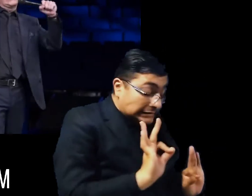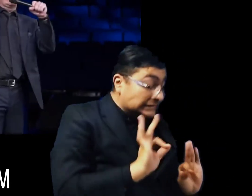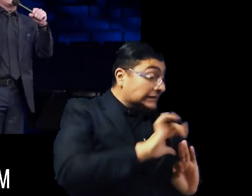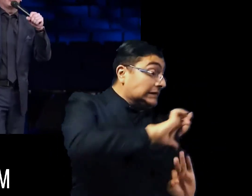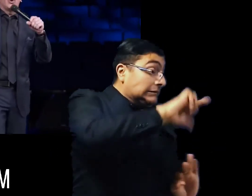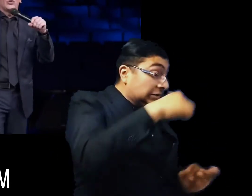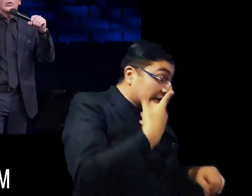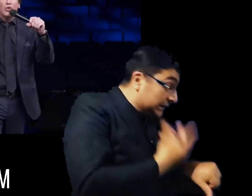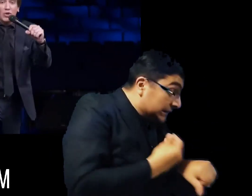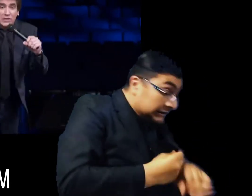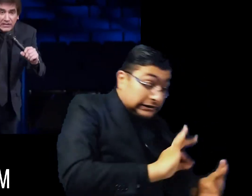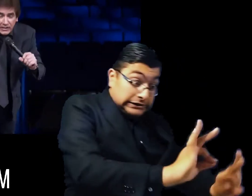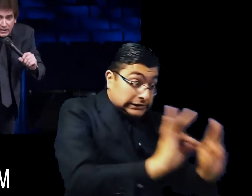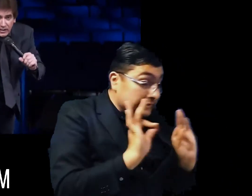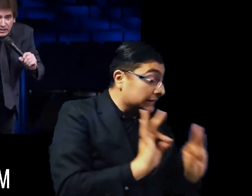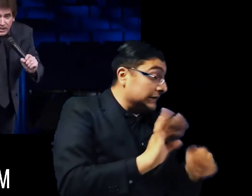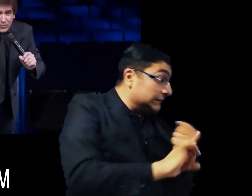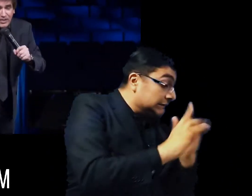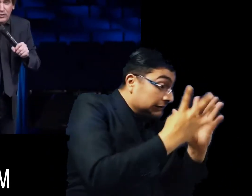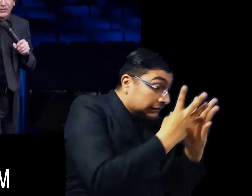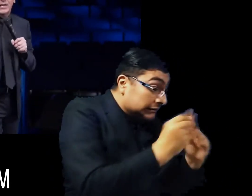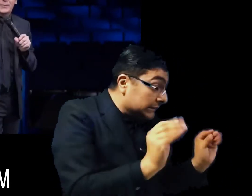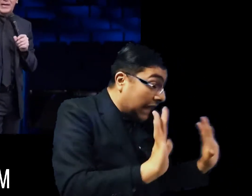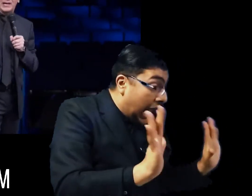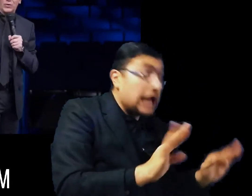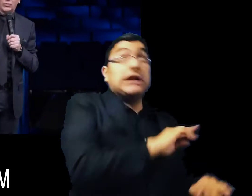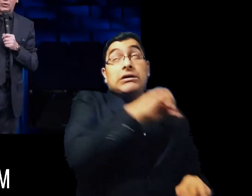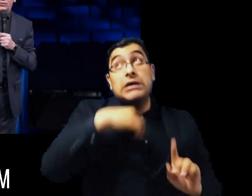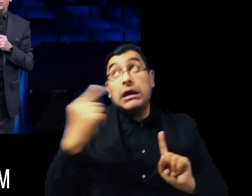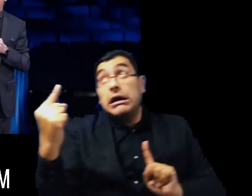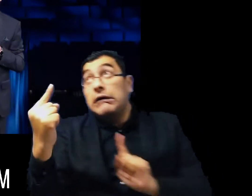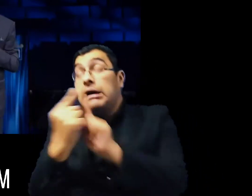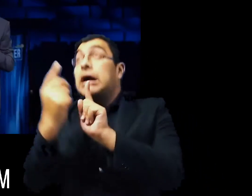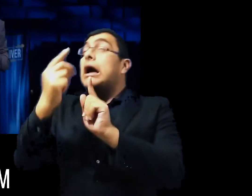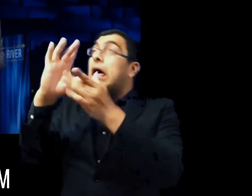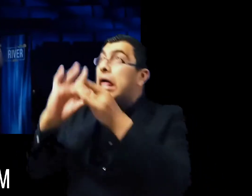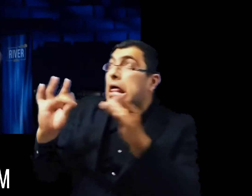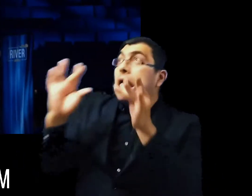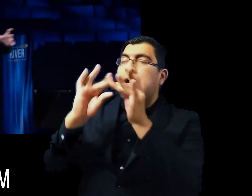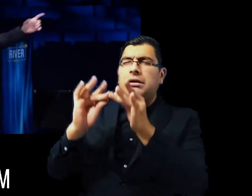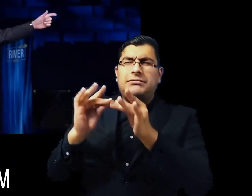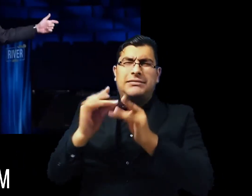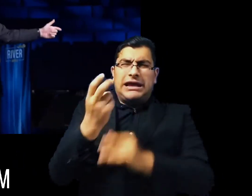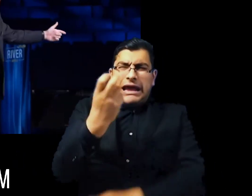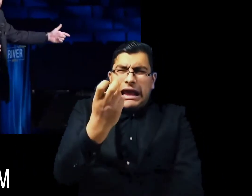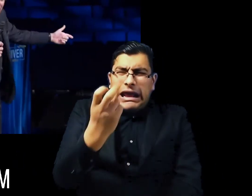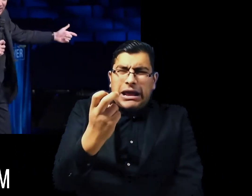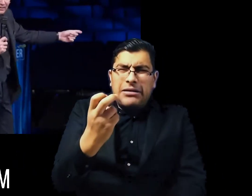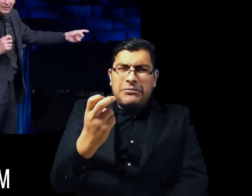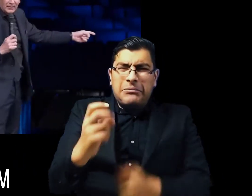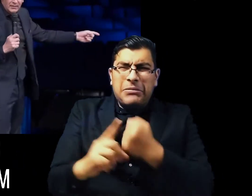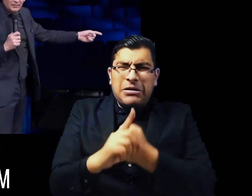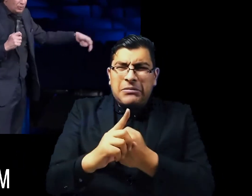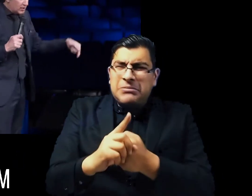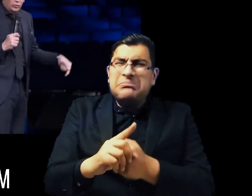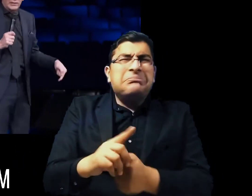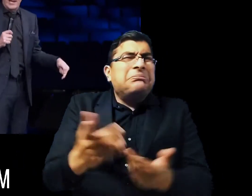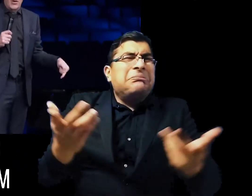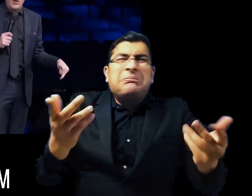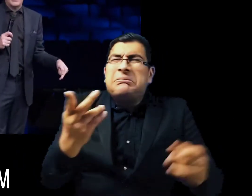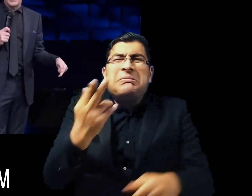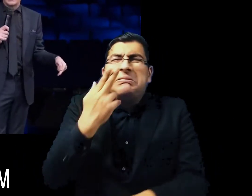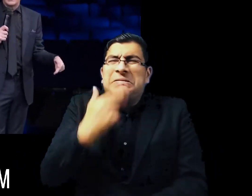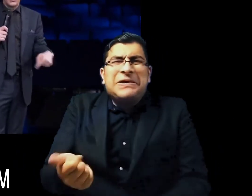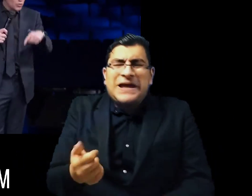luego que arreglemos todo, entonces iremos a Dios y le explicaremos todos. Pero eso no resultó en el Edén, no